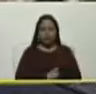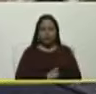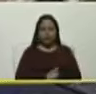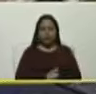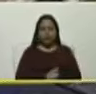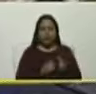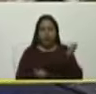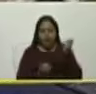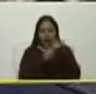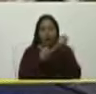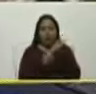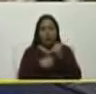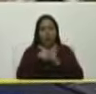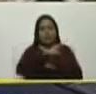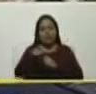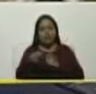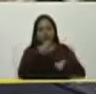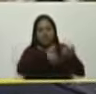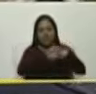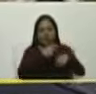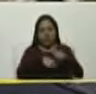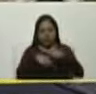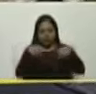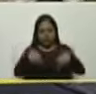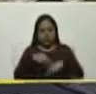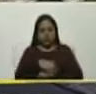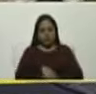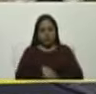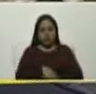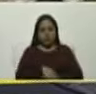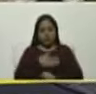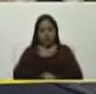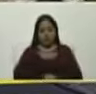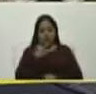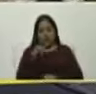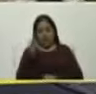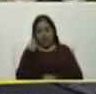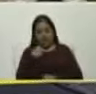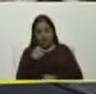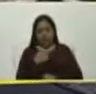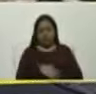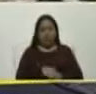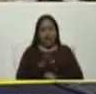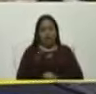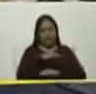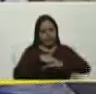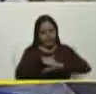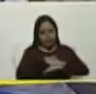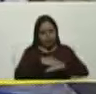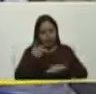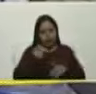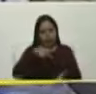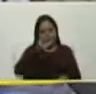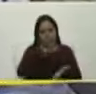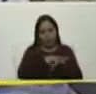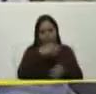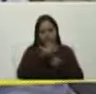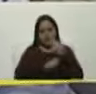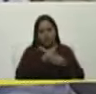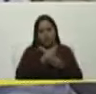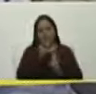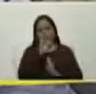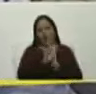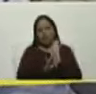del apoyo a los comerciantes. Yo apoyé ayer, perdón, aprobé y creé ayer el